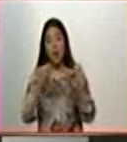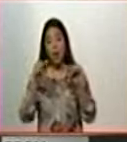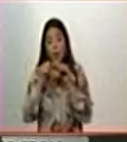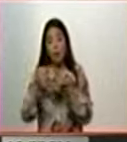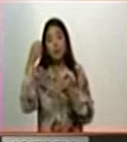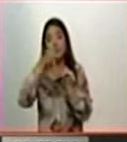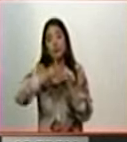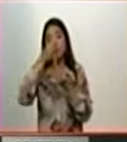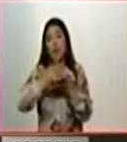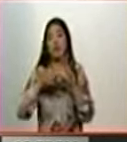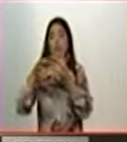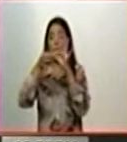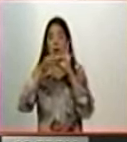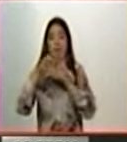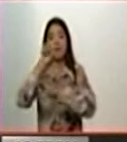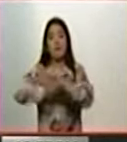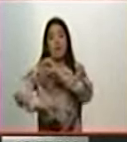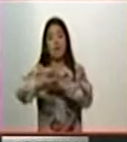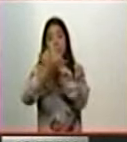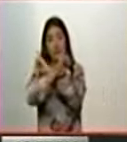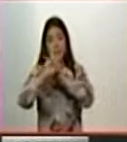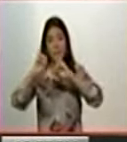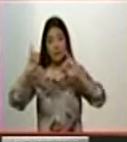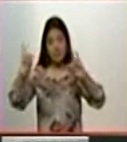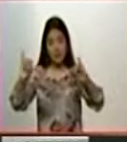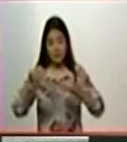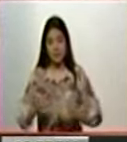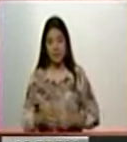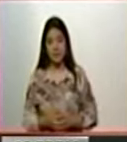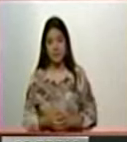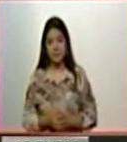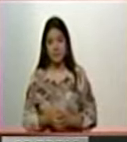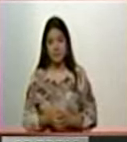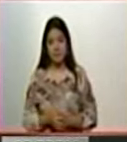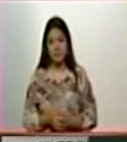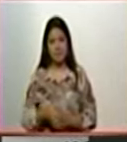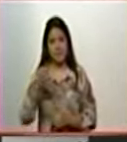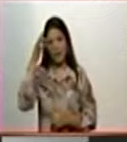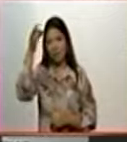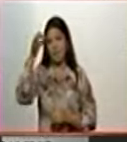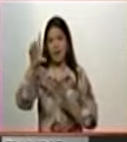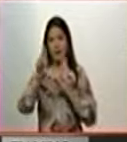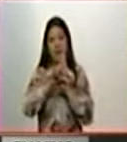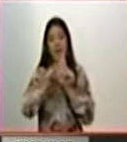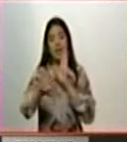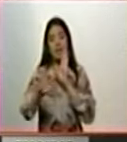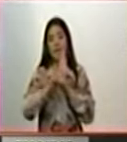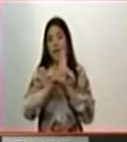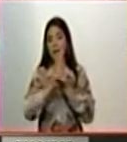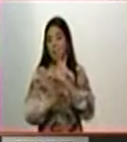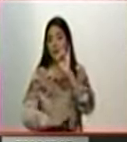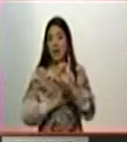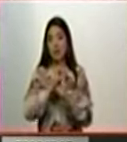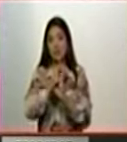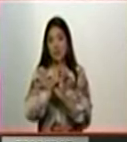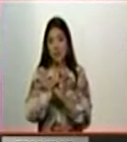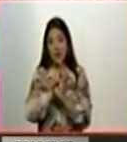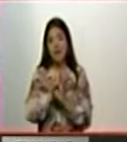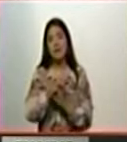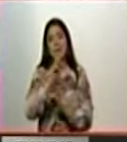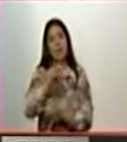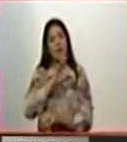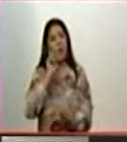nuestra soberanía y defendiendo nuestra independencia, y sobre todo un estricto apego al derecho internacional, a los